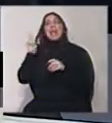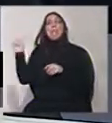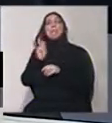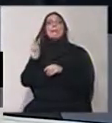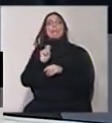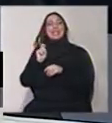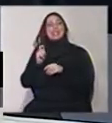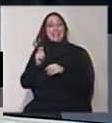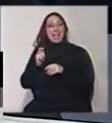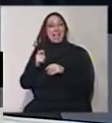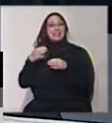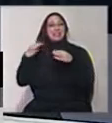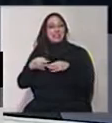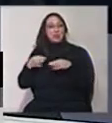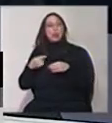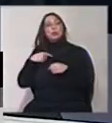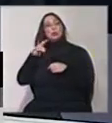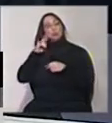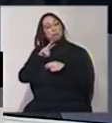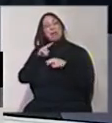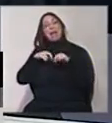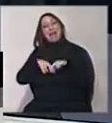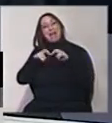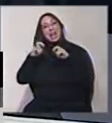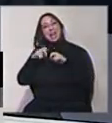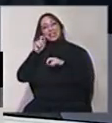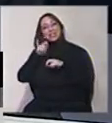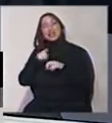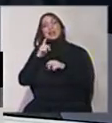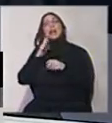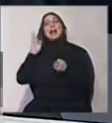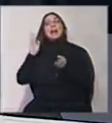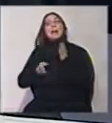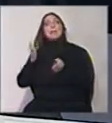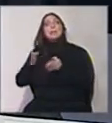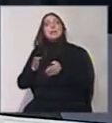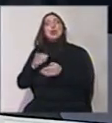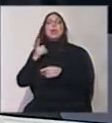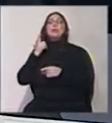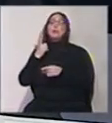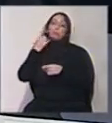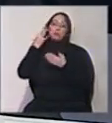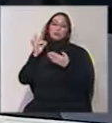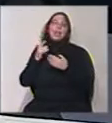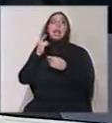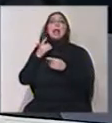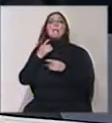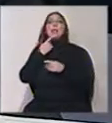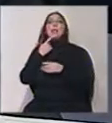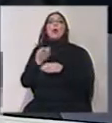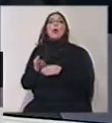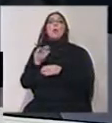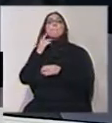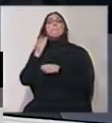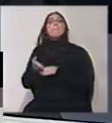Yo comparto plenamente el análisis del diputado Puche en cuanto a que la represión es un aspecto. Por supuesto tiene que haber políticas preventivas, por supuesto